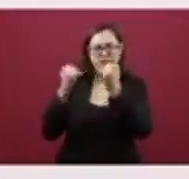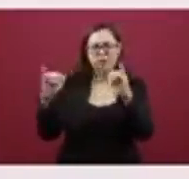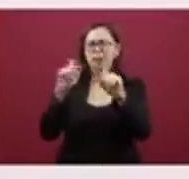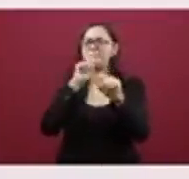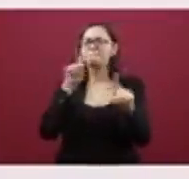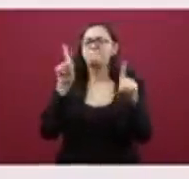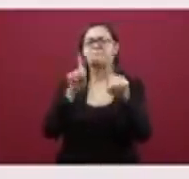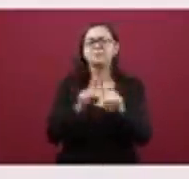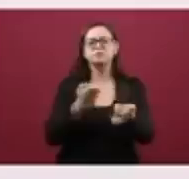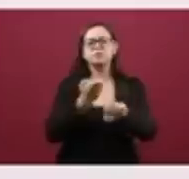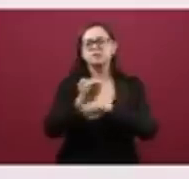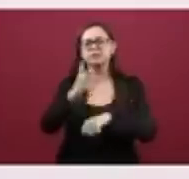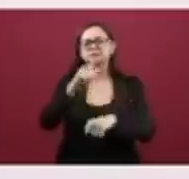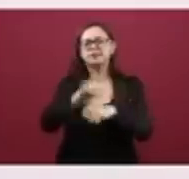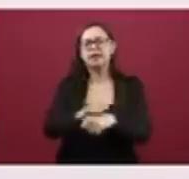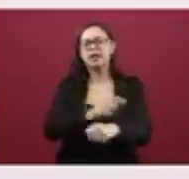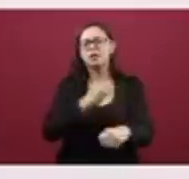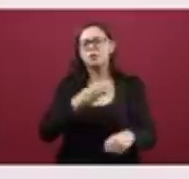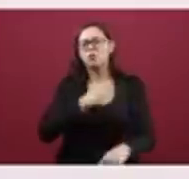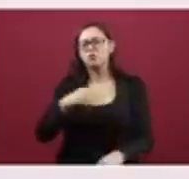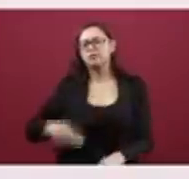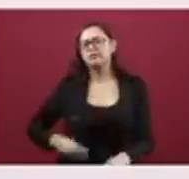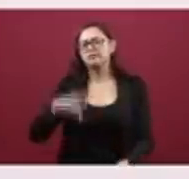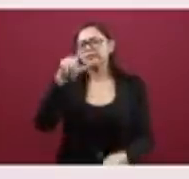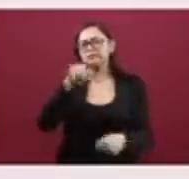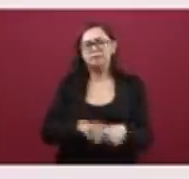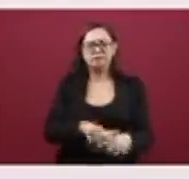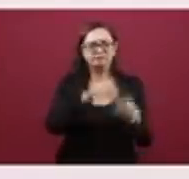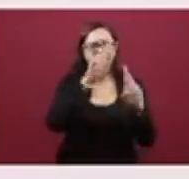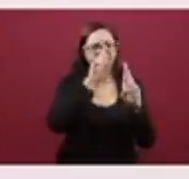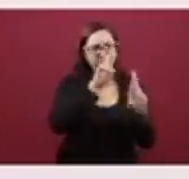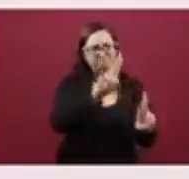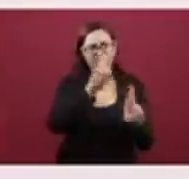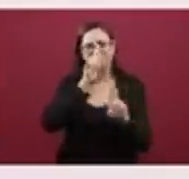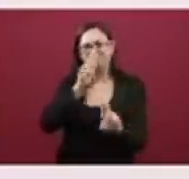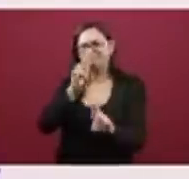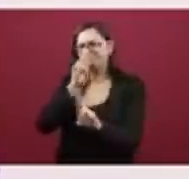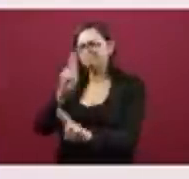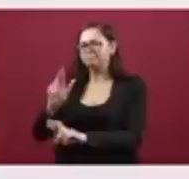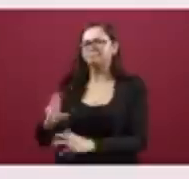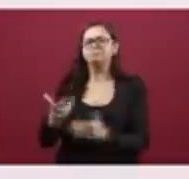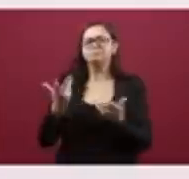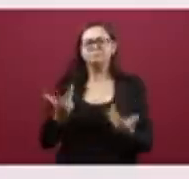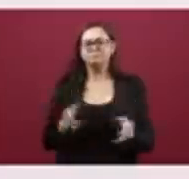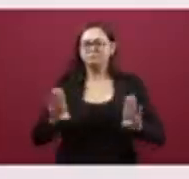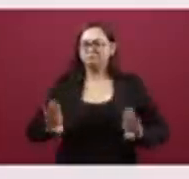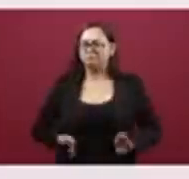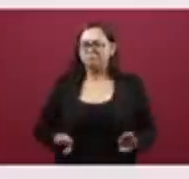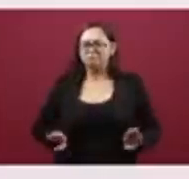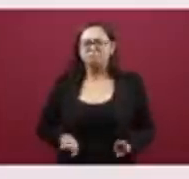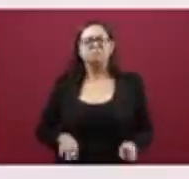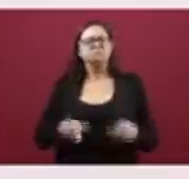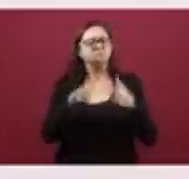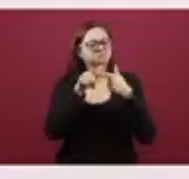municipales y esa conducta la mantendremos